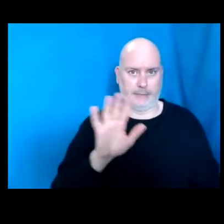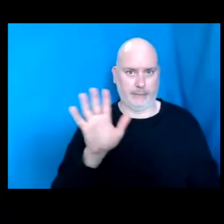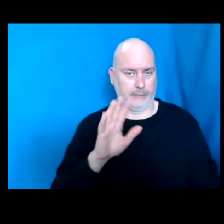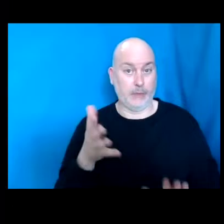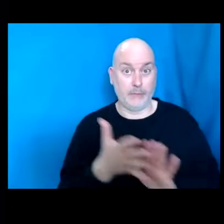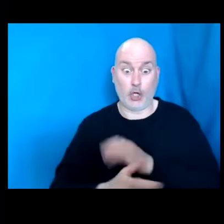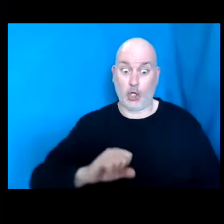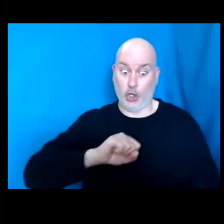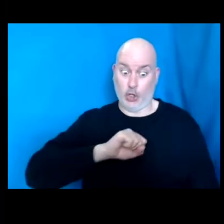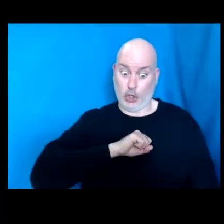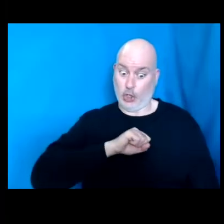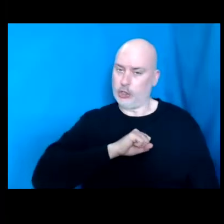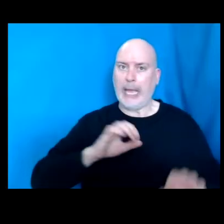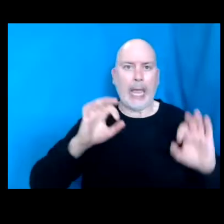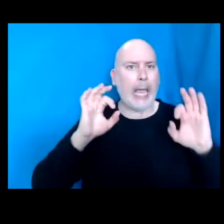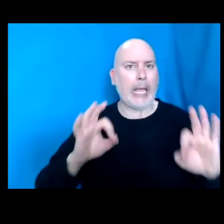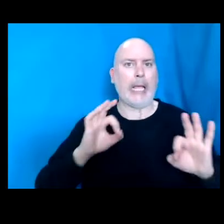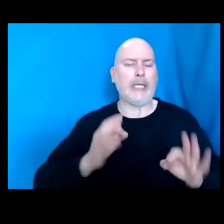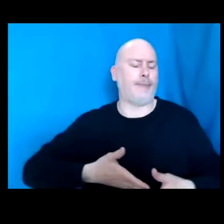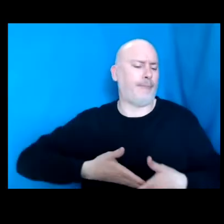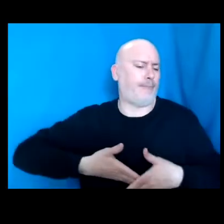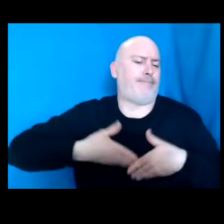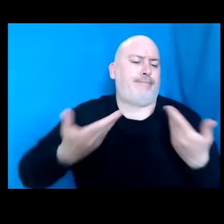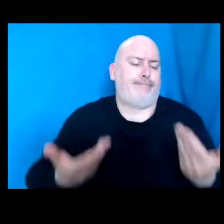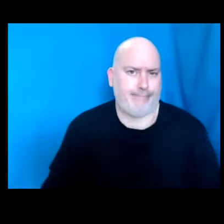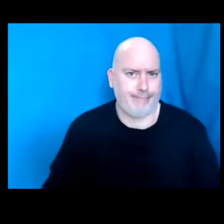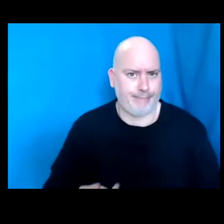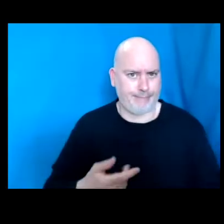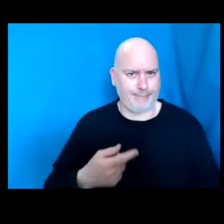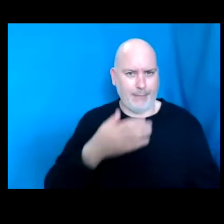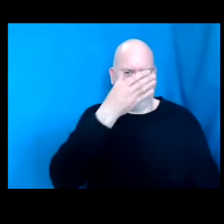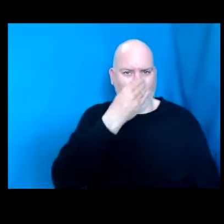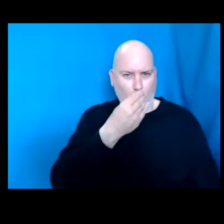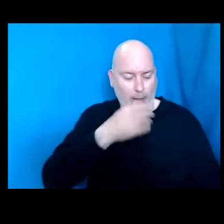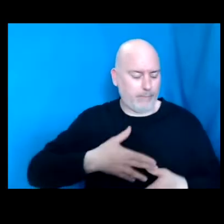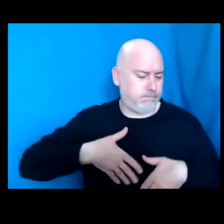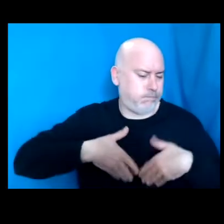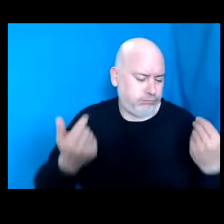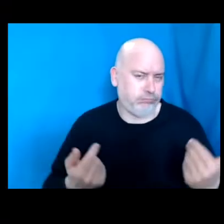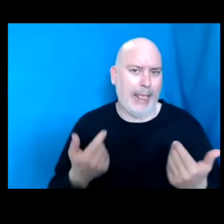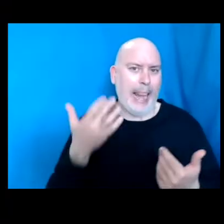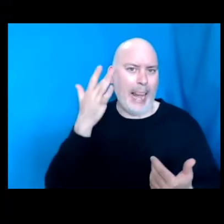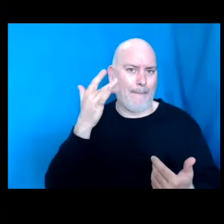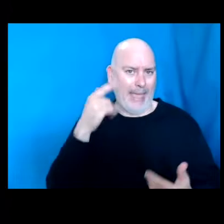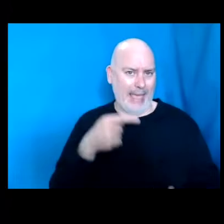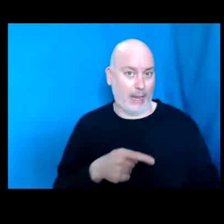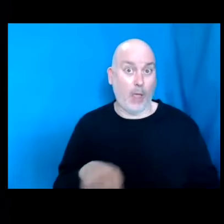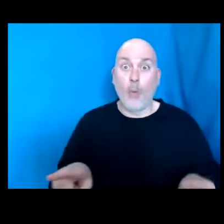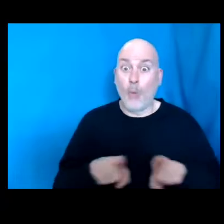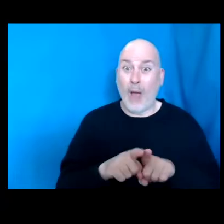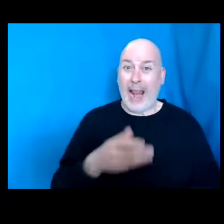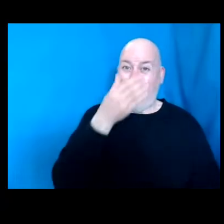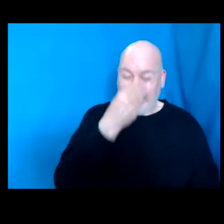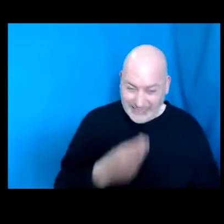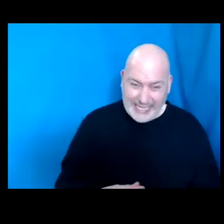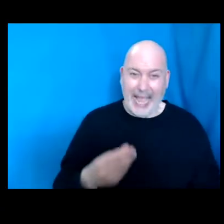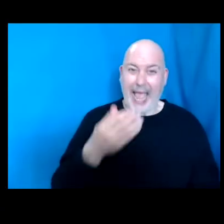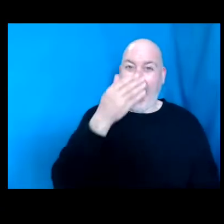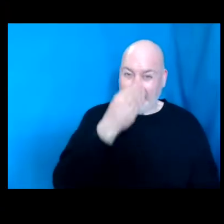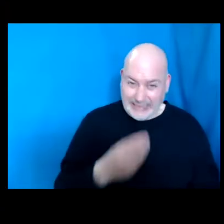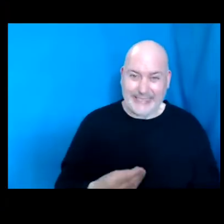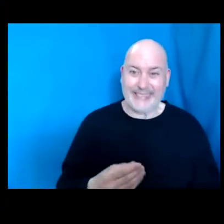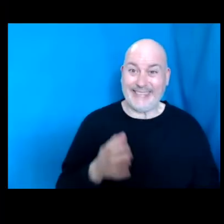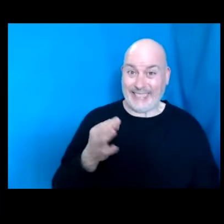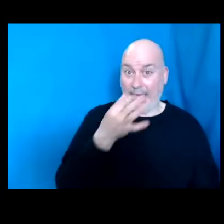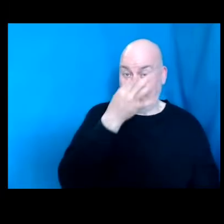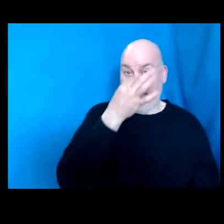cuerpo genera para expulsar las secreciones de las vías respiratorias. Igual que el estornudo va a eliminar las secreciones